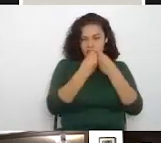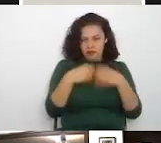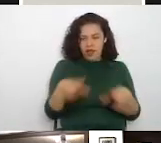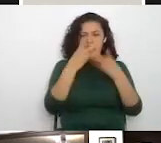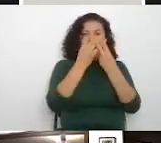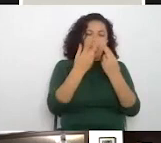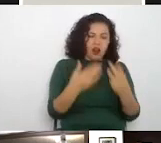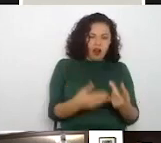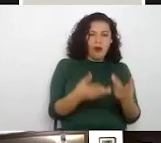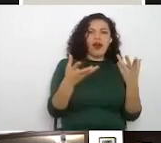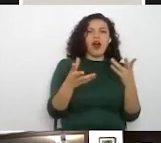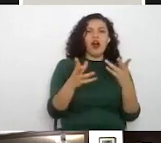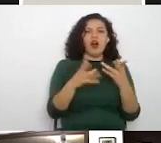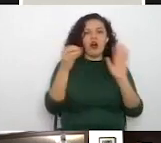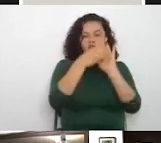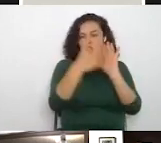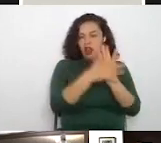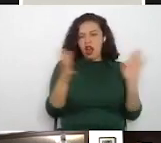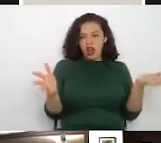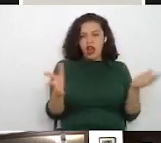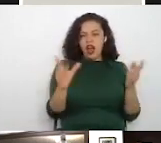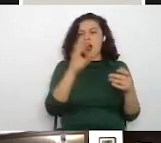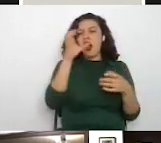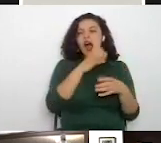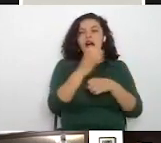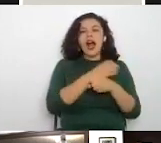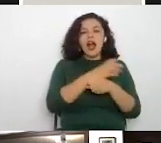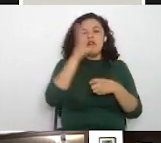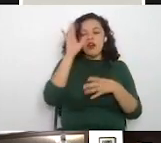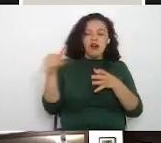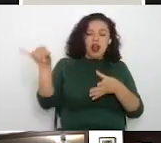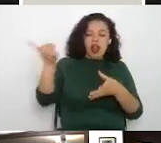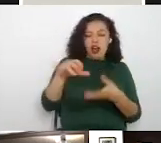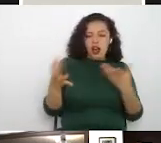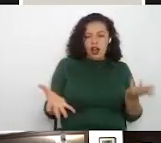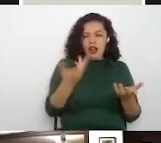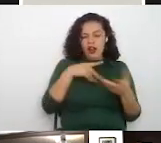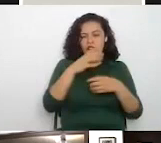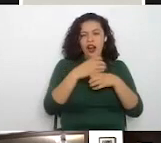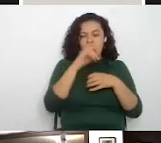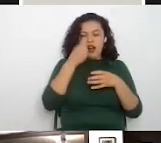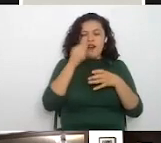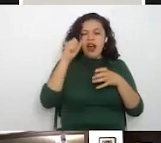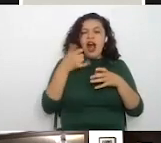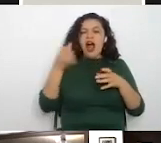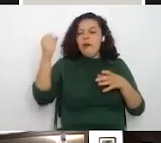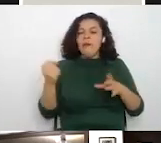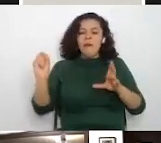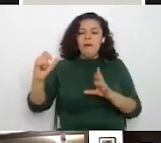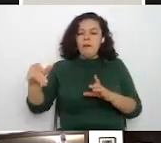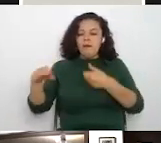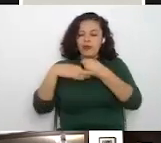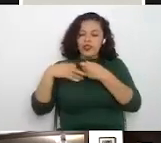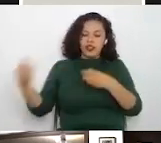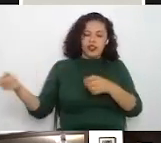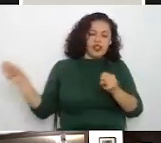manche, le caiga café, luego nos pasamos ahí con nuestro cafecito, se nos cae la taza y ya dañamos, bueno,